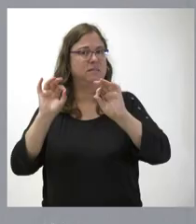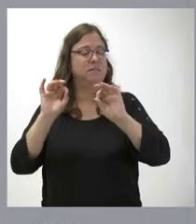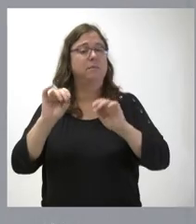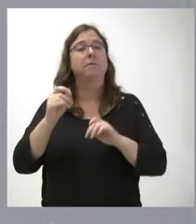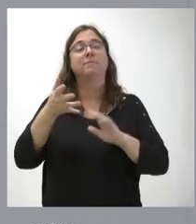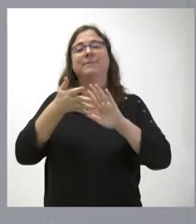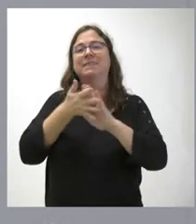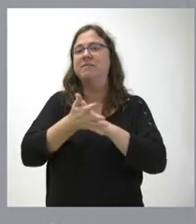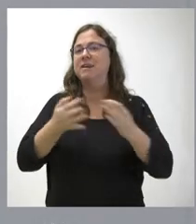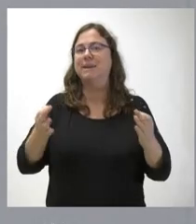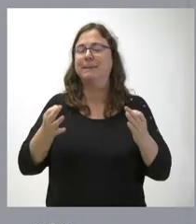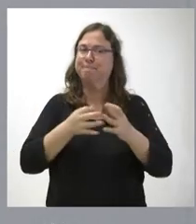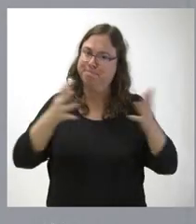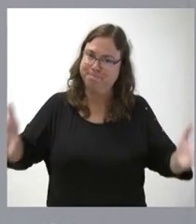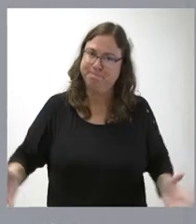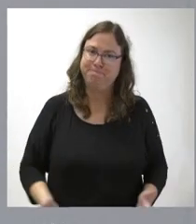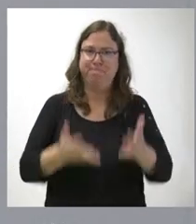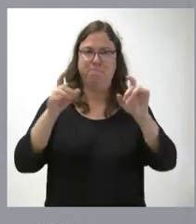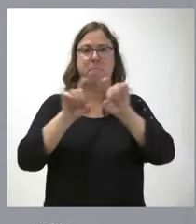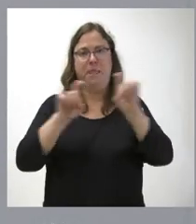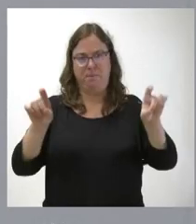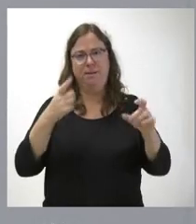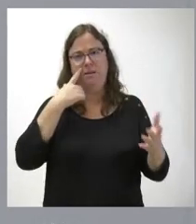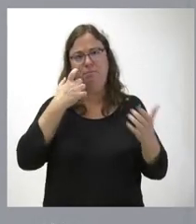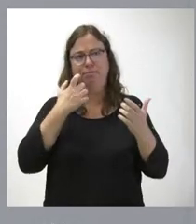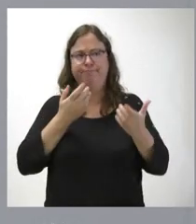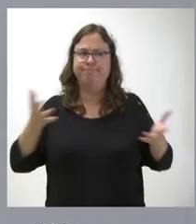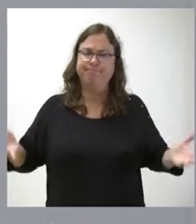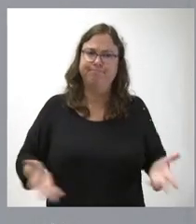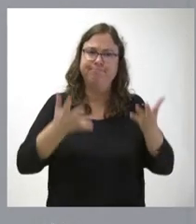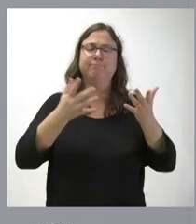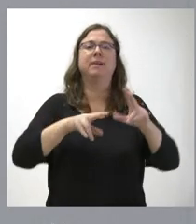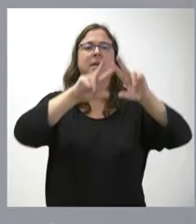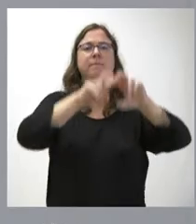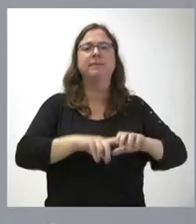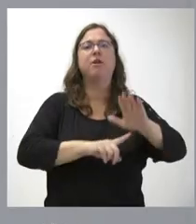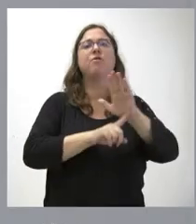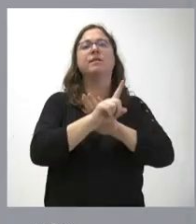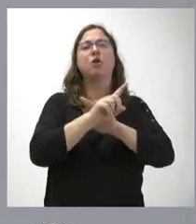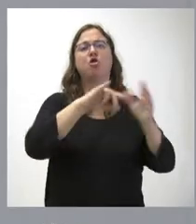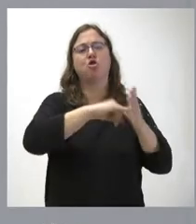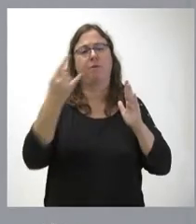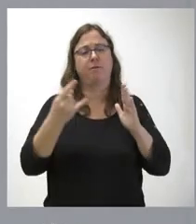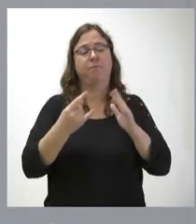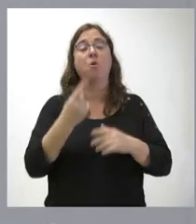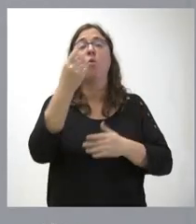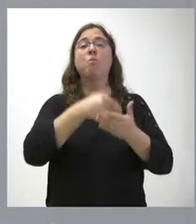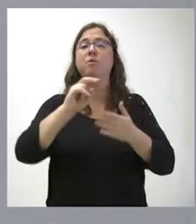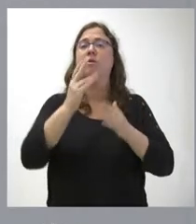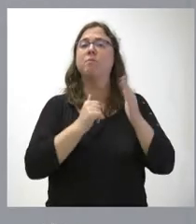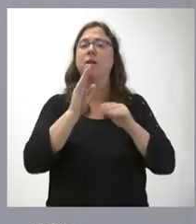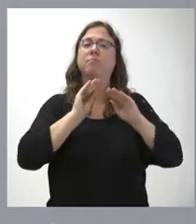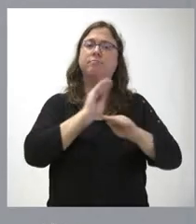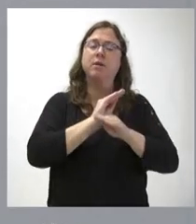el impulso empresarial en la investigación desarrollo y Innovación en Castilla León más de un millón de euros se destinan a financiar programas de